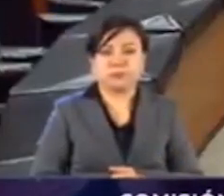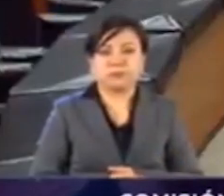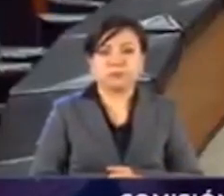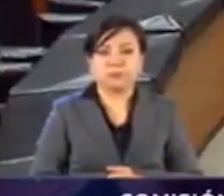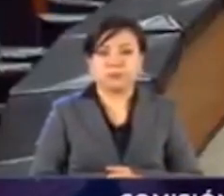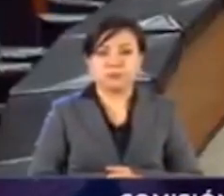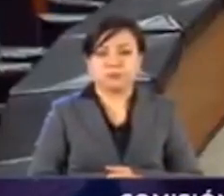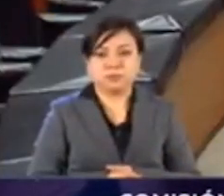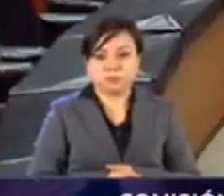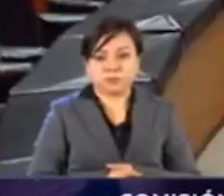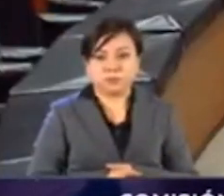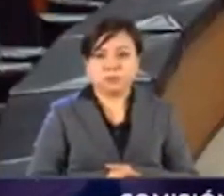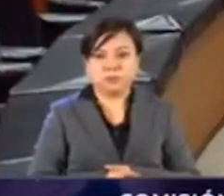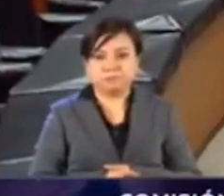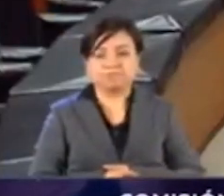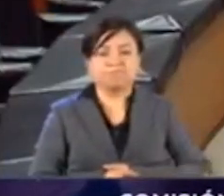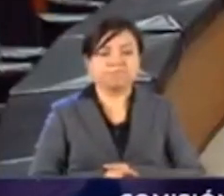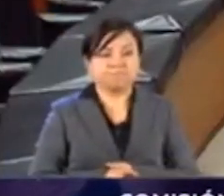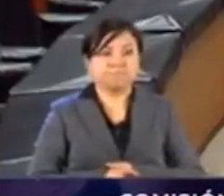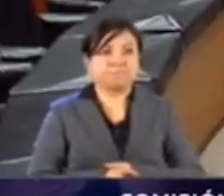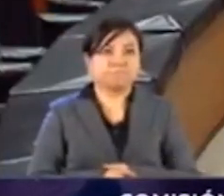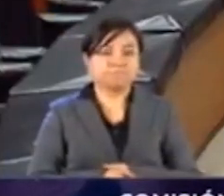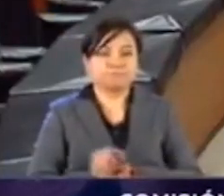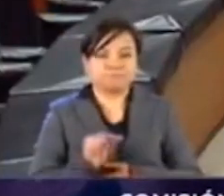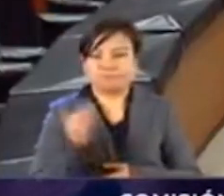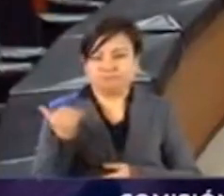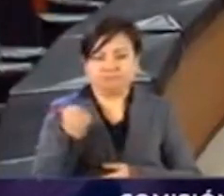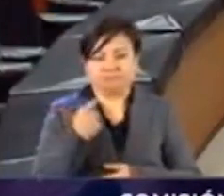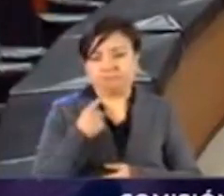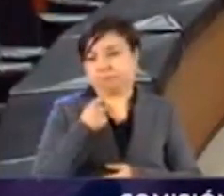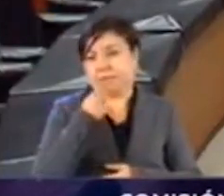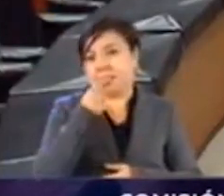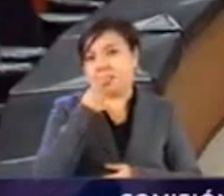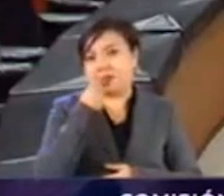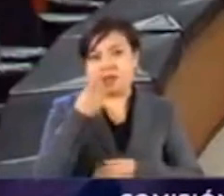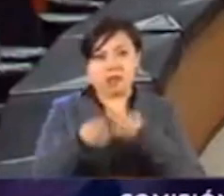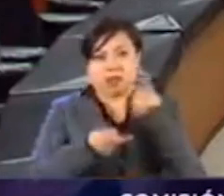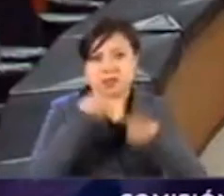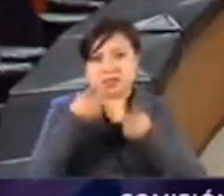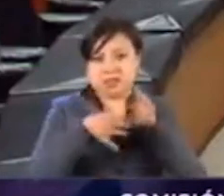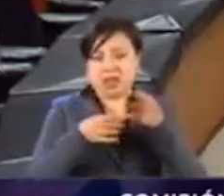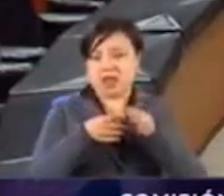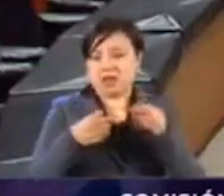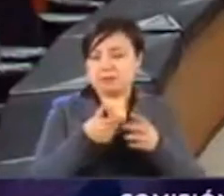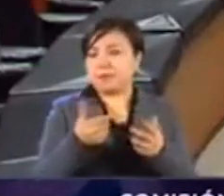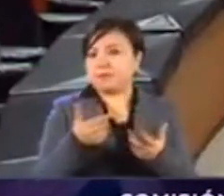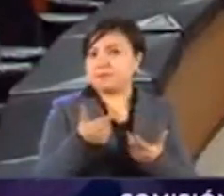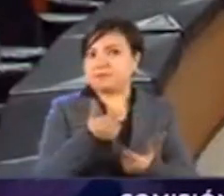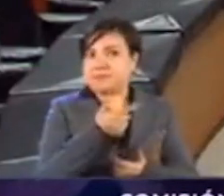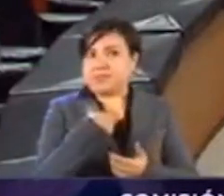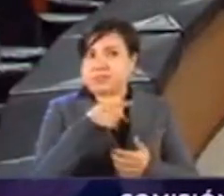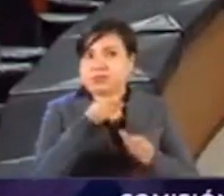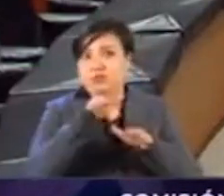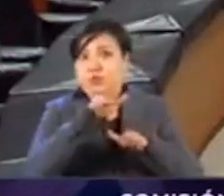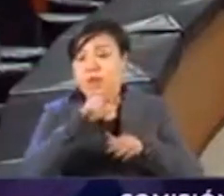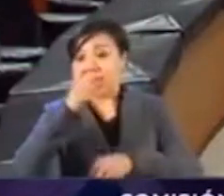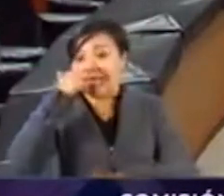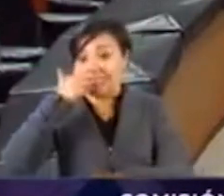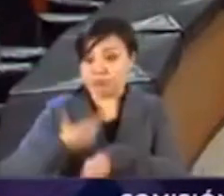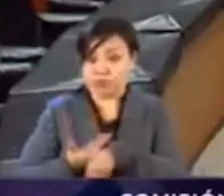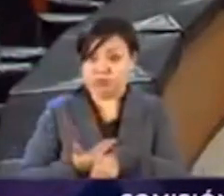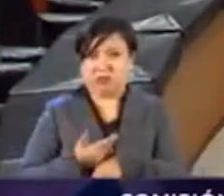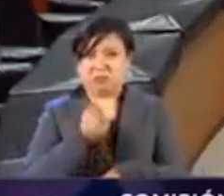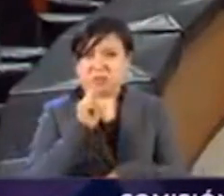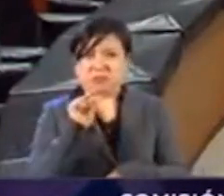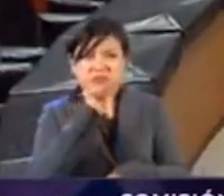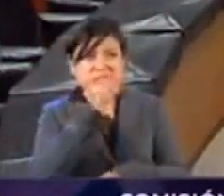Me siento un segundo más hablando de irresponsables que piensa que su saliva debe ser estéril y que inunda aquí a no usar un cubrebocas